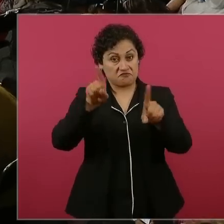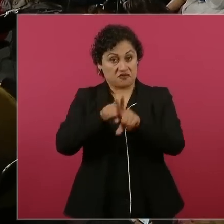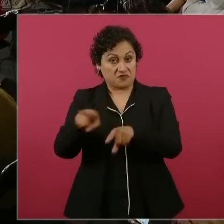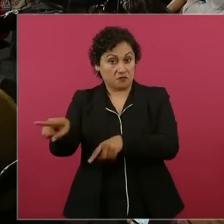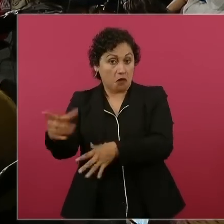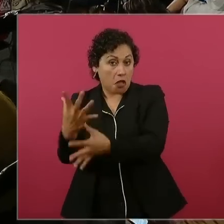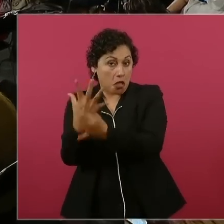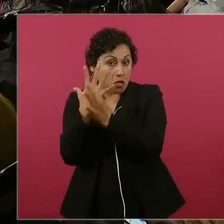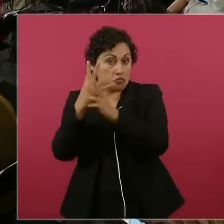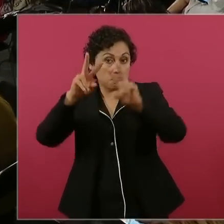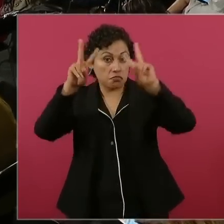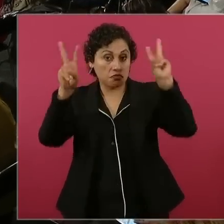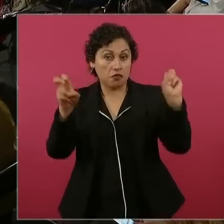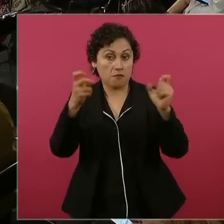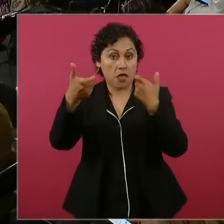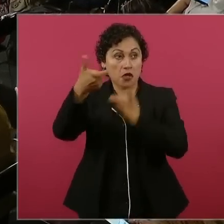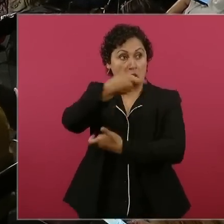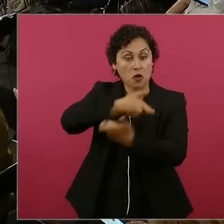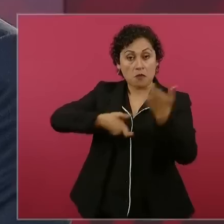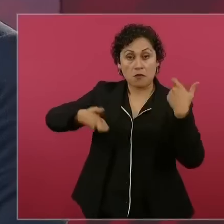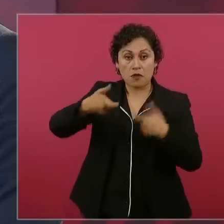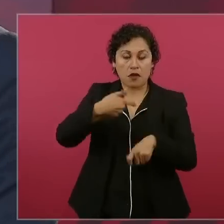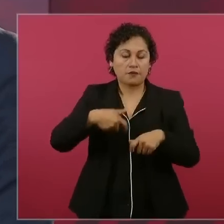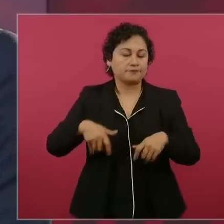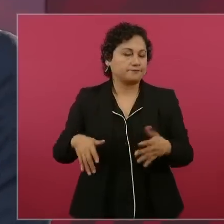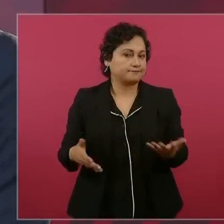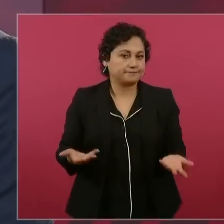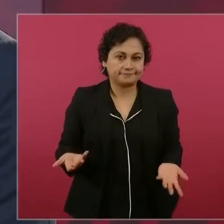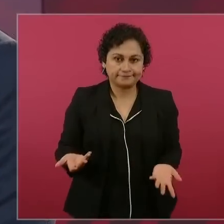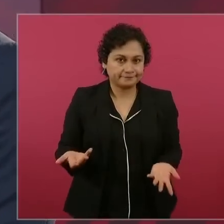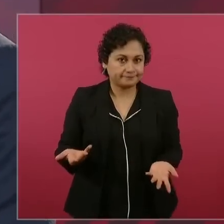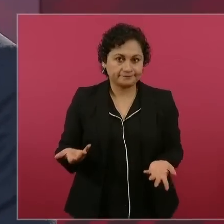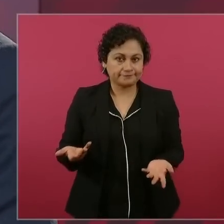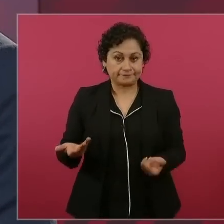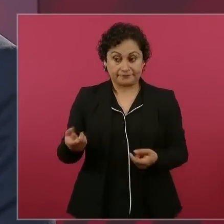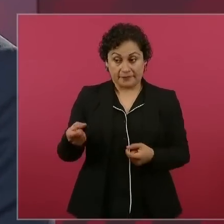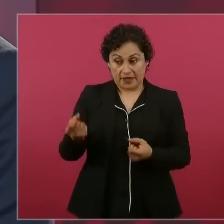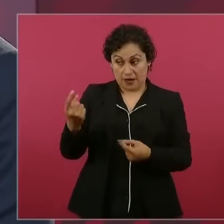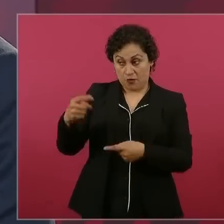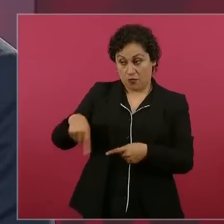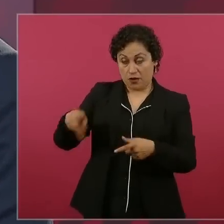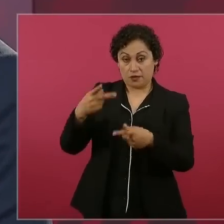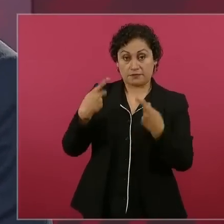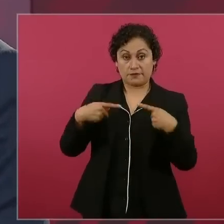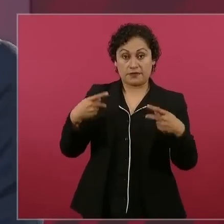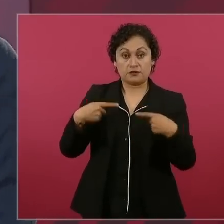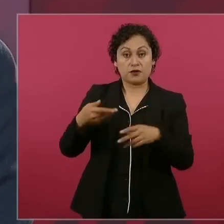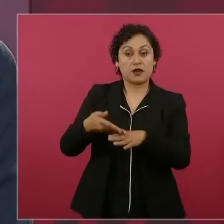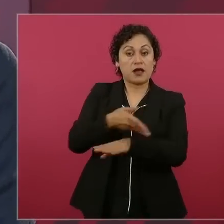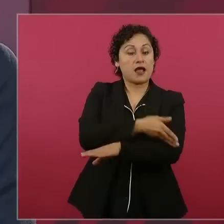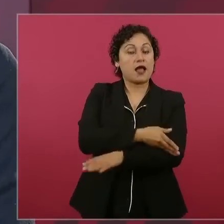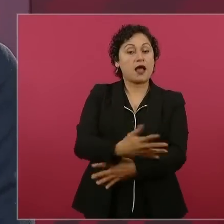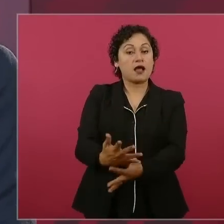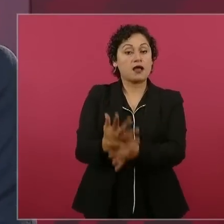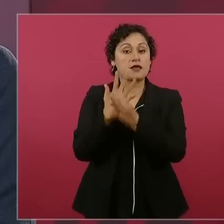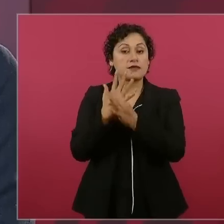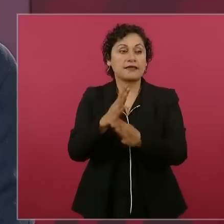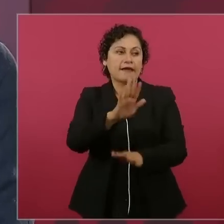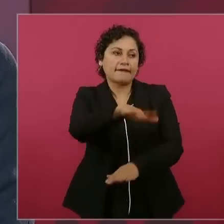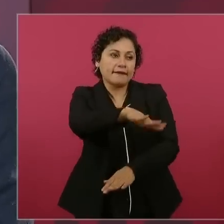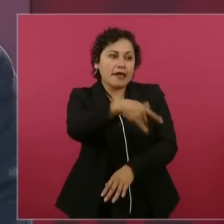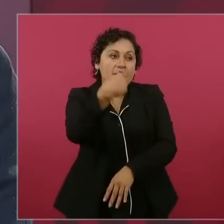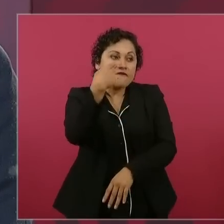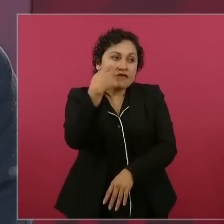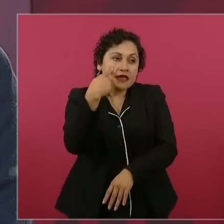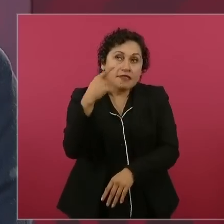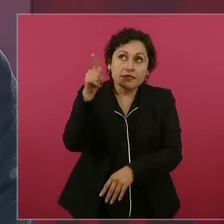economía, empezaron a sostener que si le iba bien al de arriba, le tenía